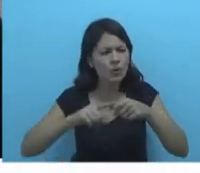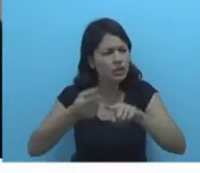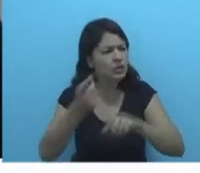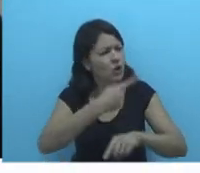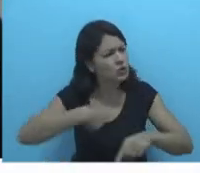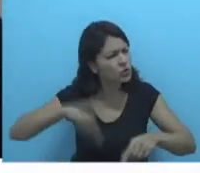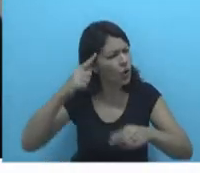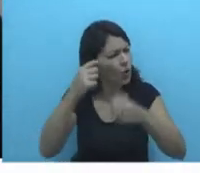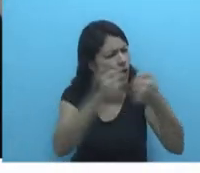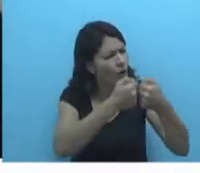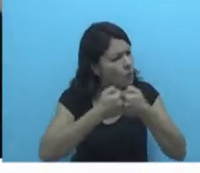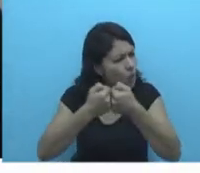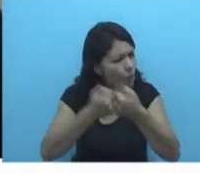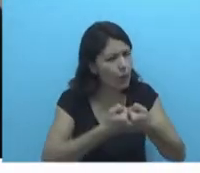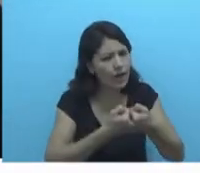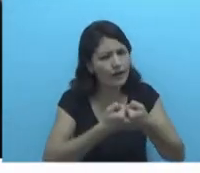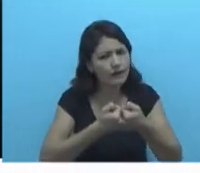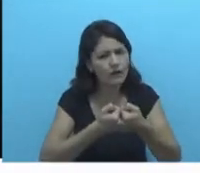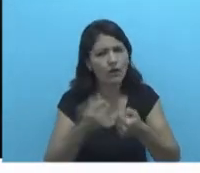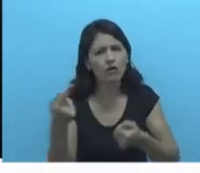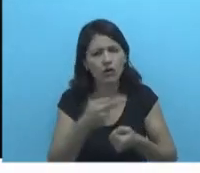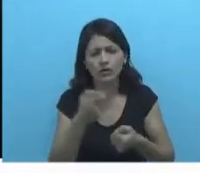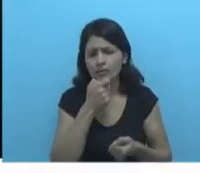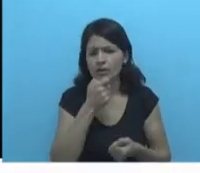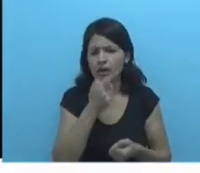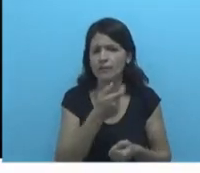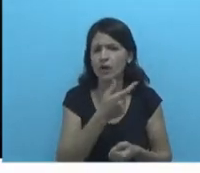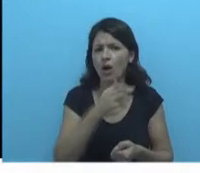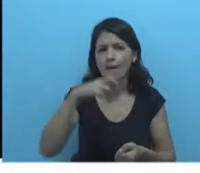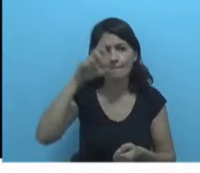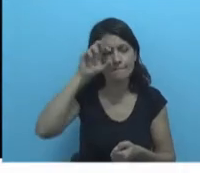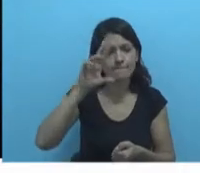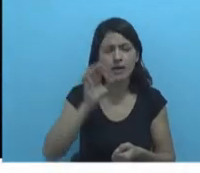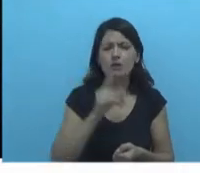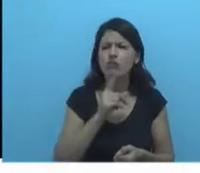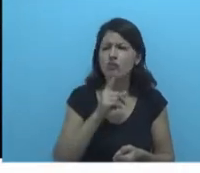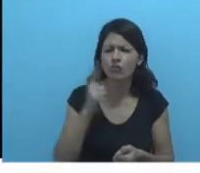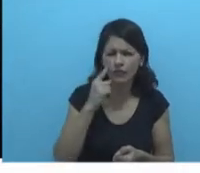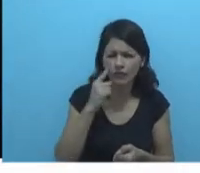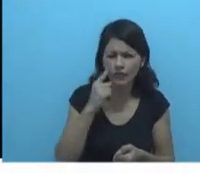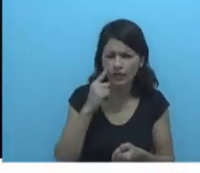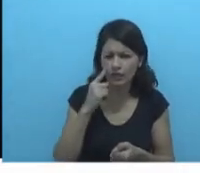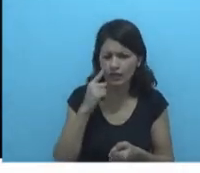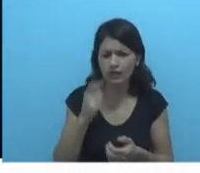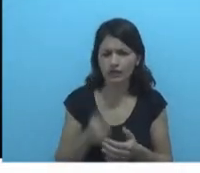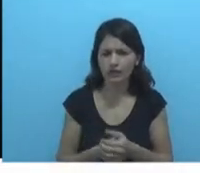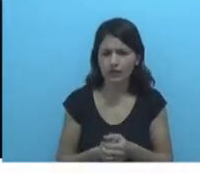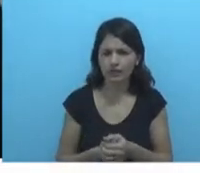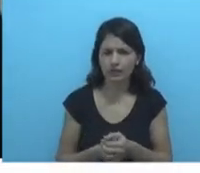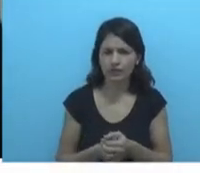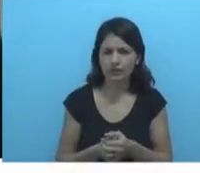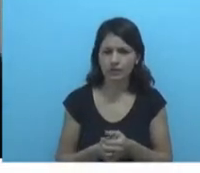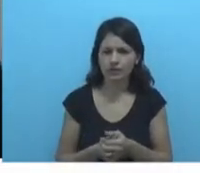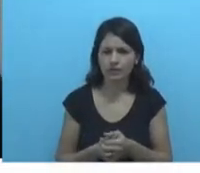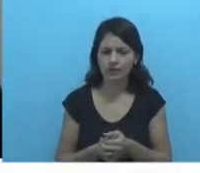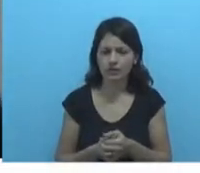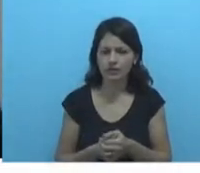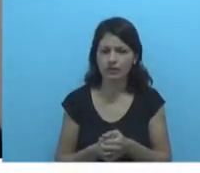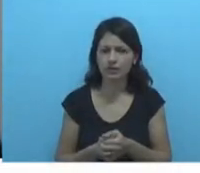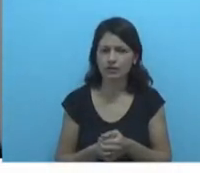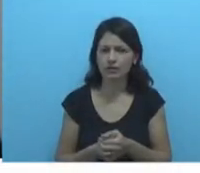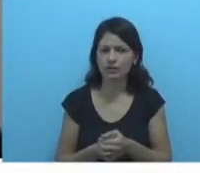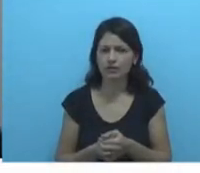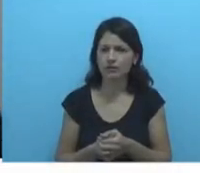acuerdo. Que Perotti se ponga de acuerdo con estos dirigentes que